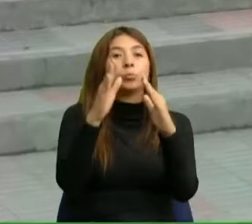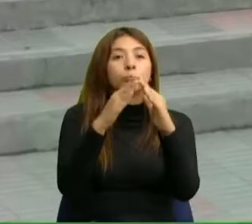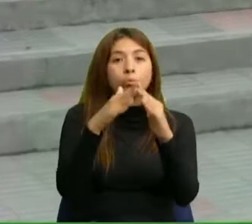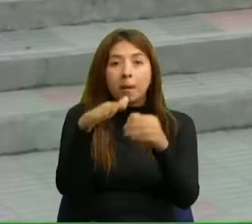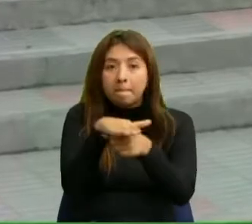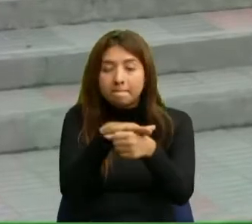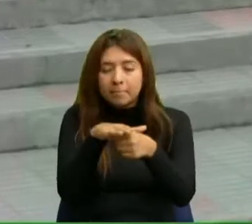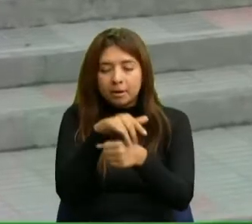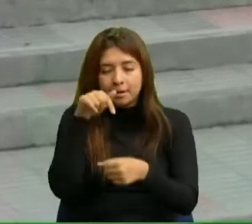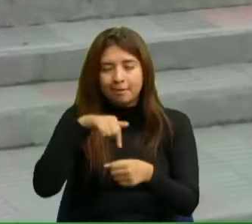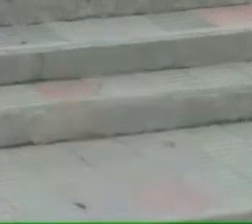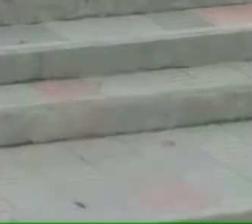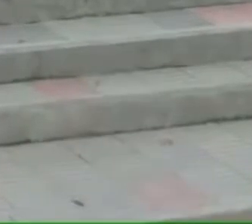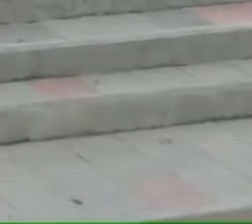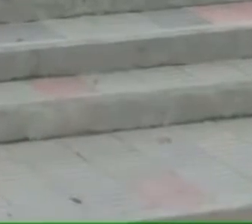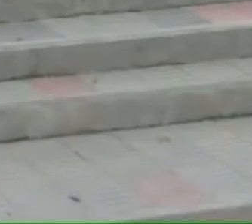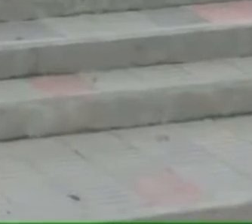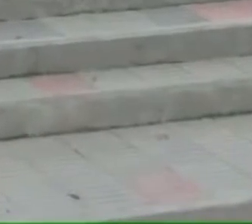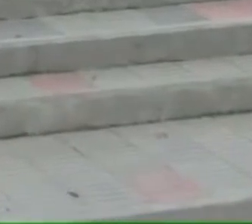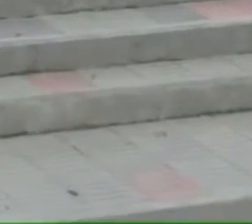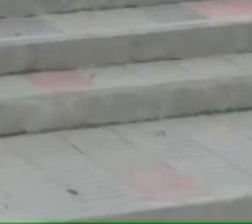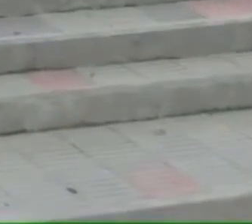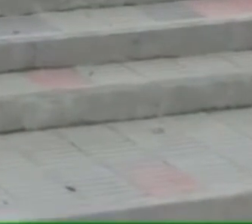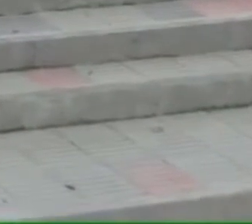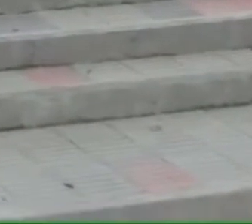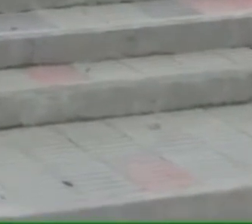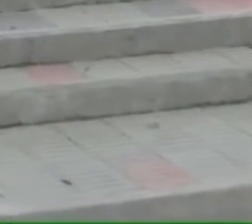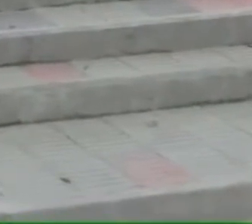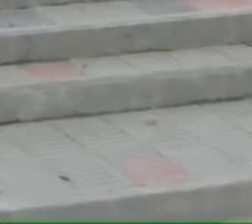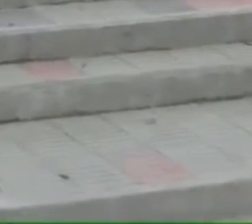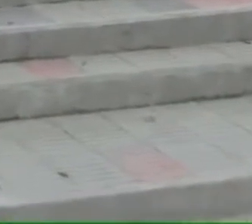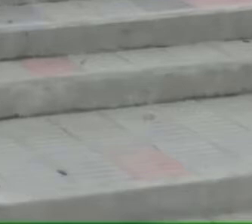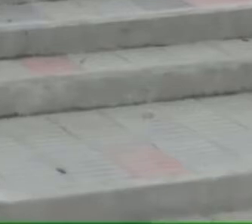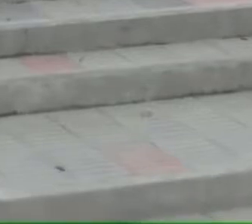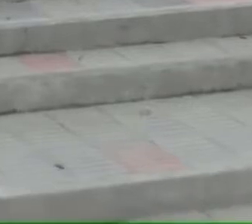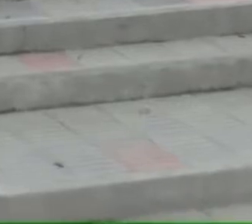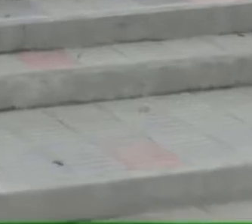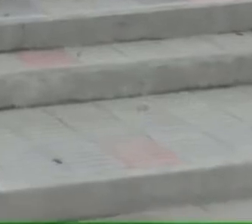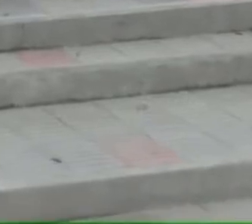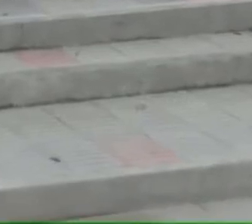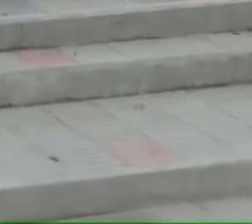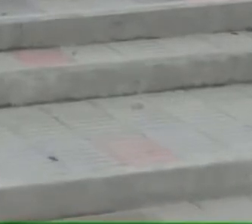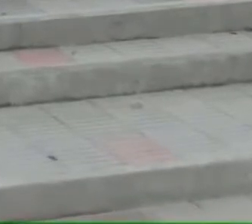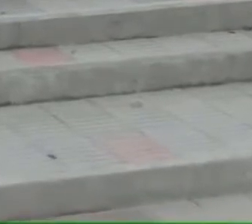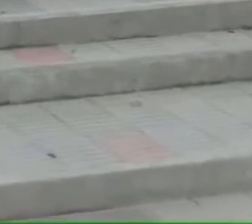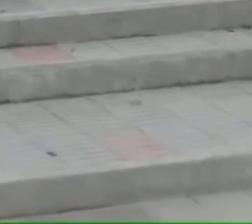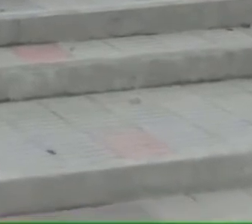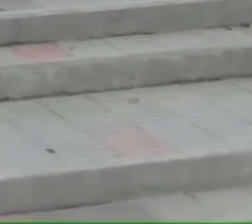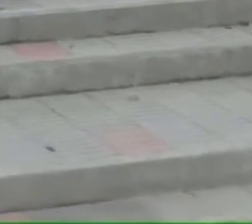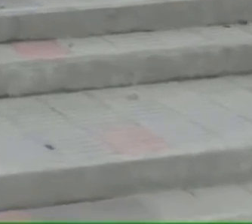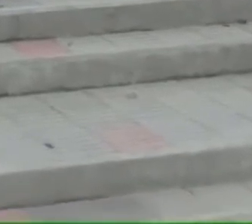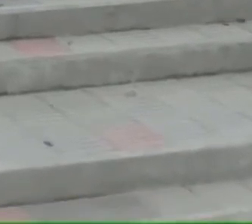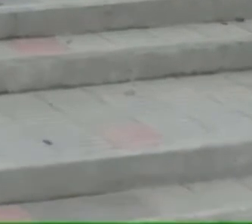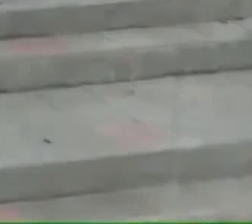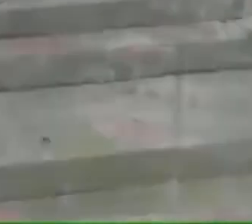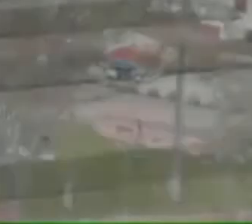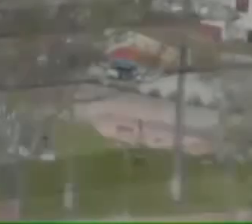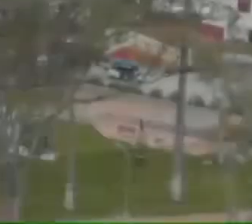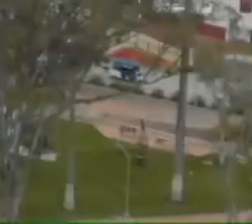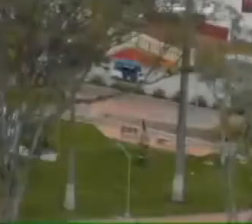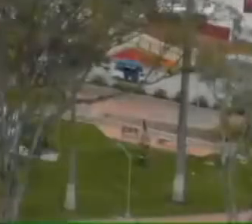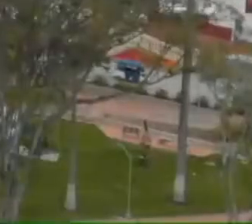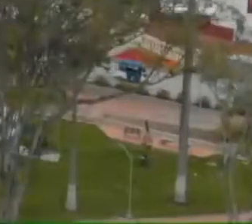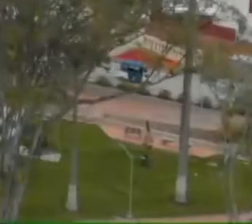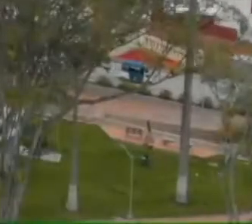desde acá, desde el Parque Principal de Toledo, con toda la información, pero también que nos acompañen en Serenata a mi pueblo desde este hermoso